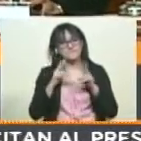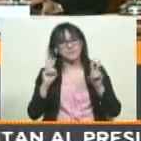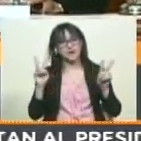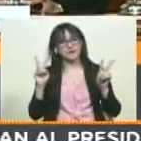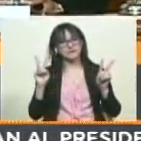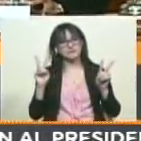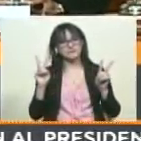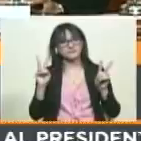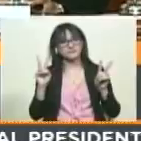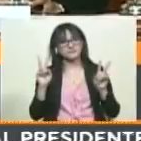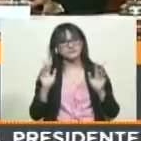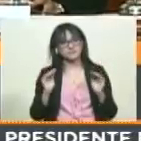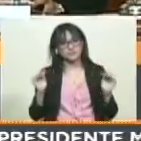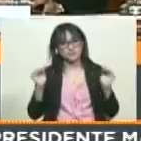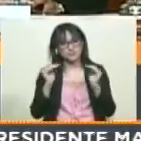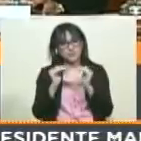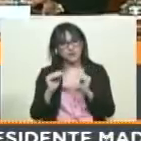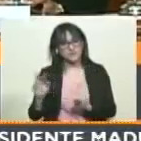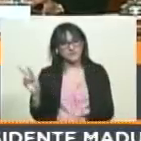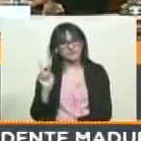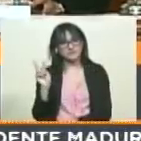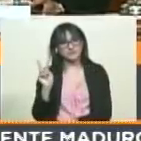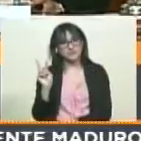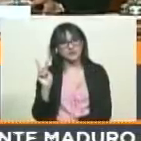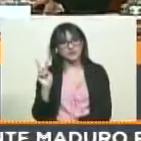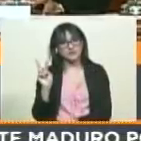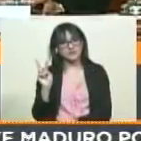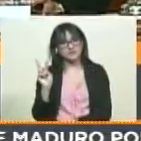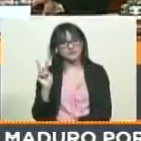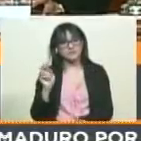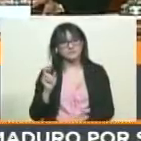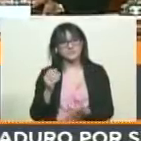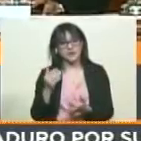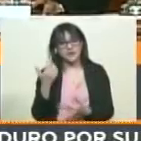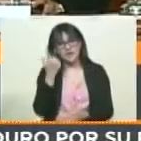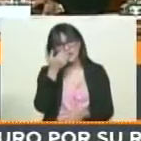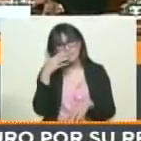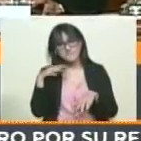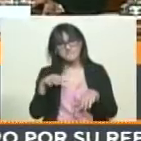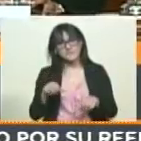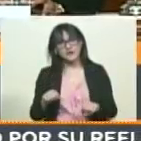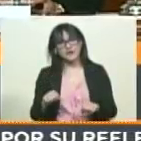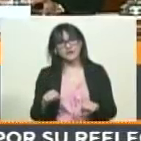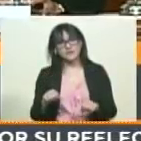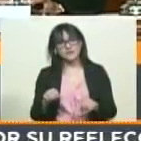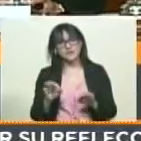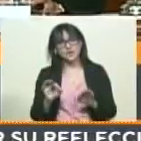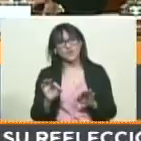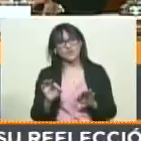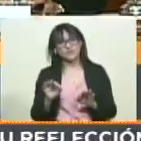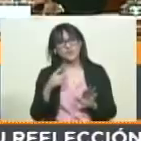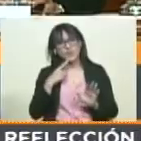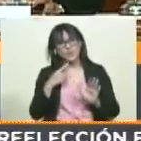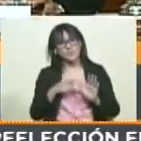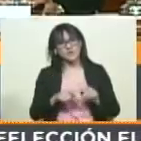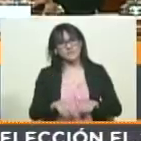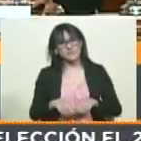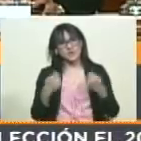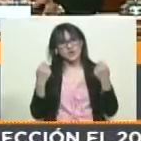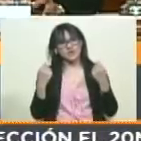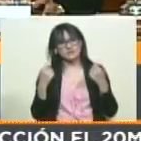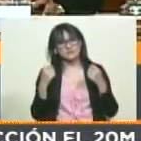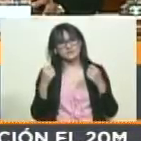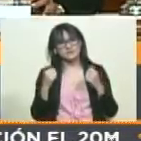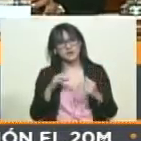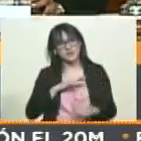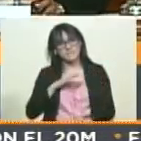de la soberanía de Venezuela en momentos cuando el imperio cumplía un guión de violencia intensa en